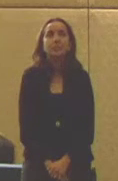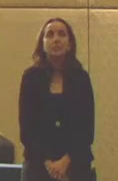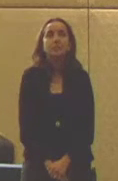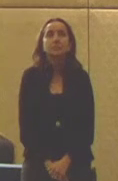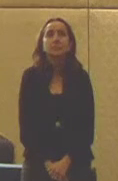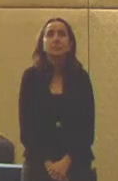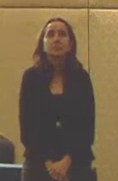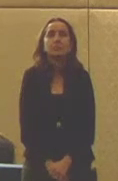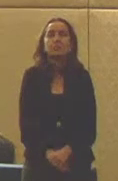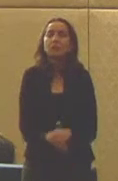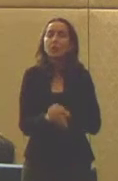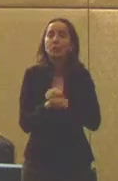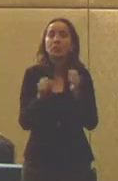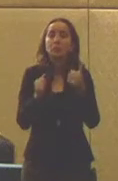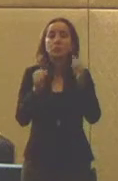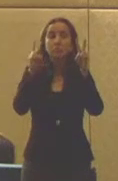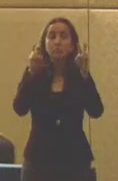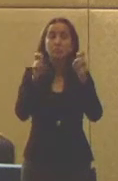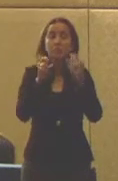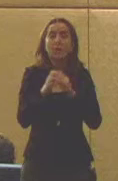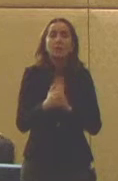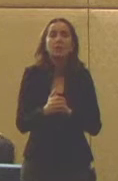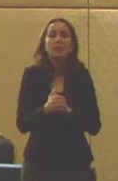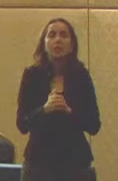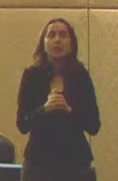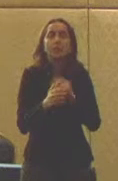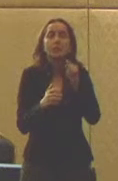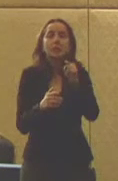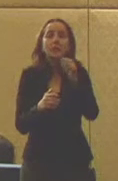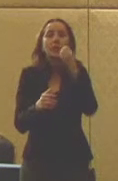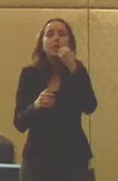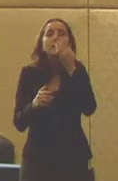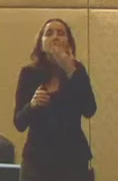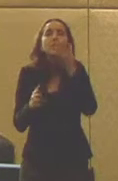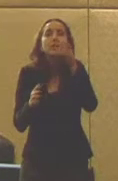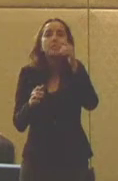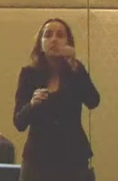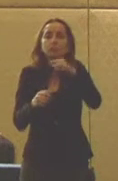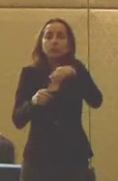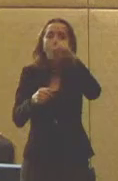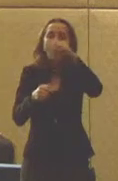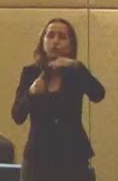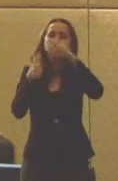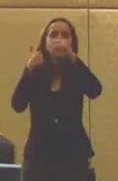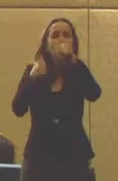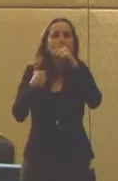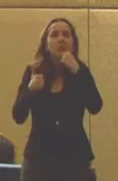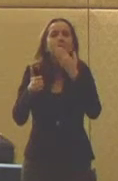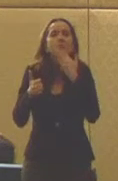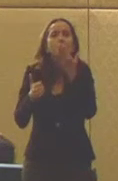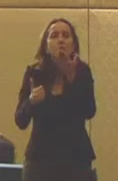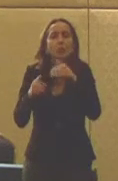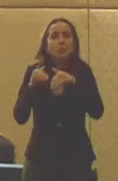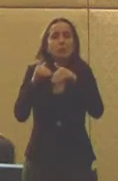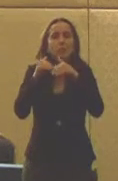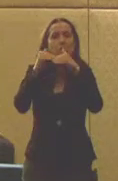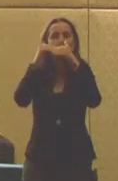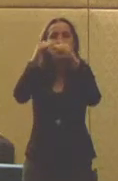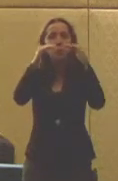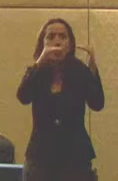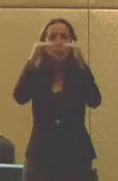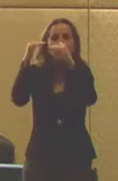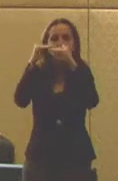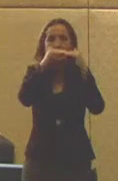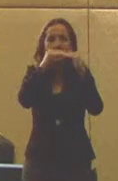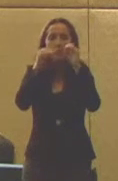Un tema muy importante es si hay un ente central que define metodologías para la identificación de riesgo. O sea, si hay un estándar, si